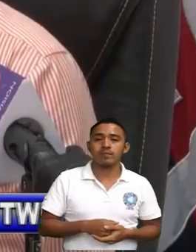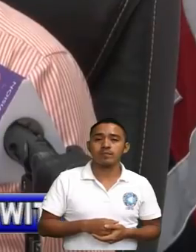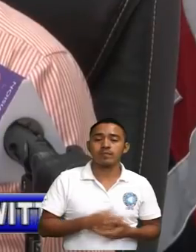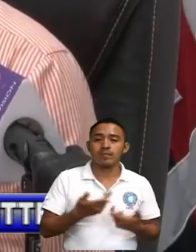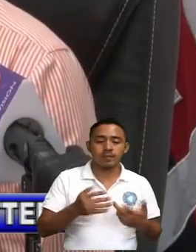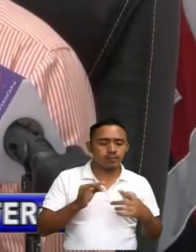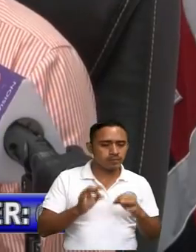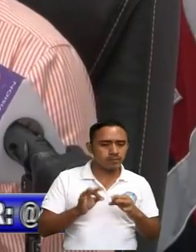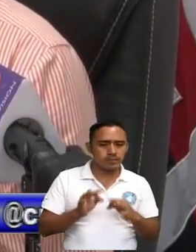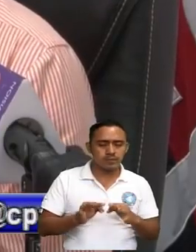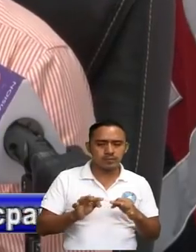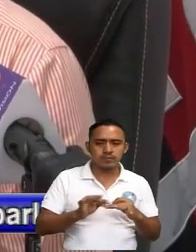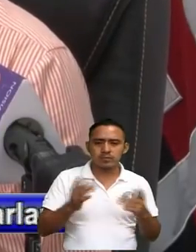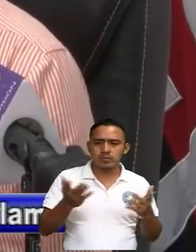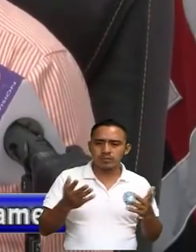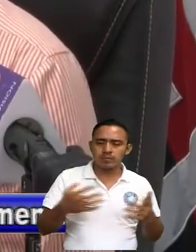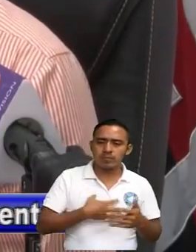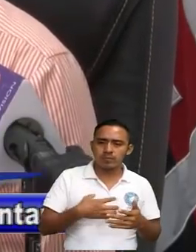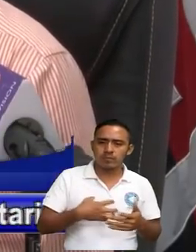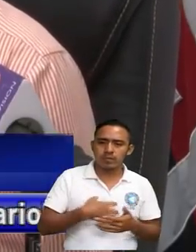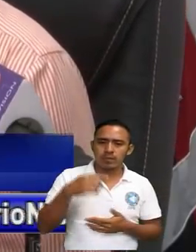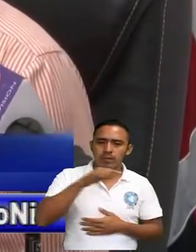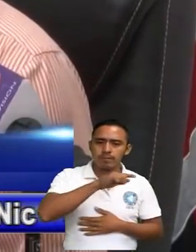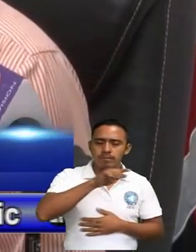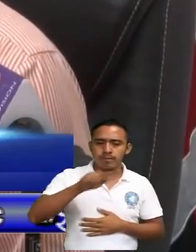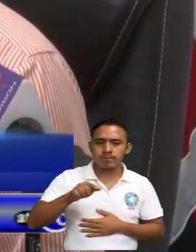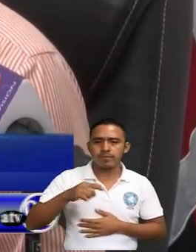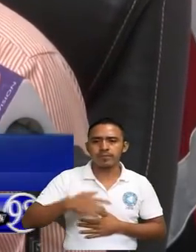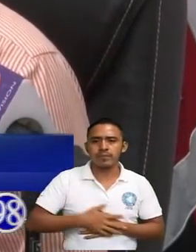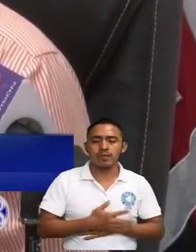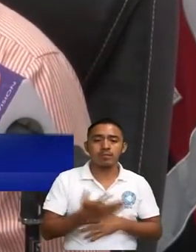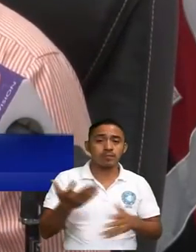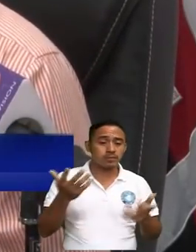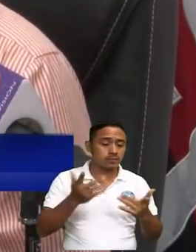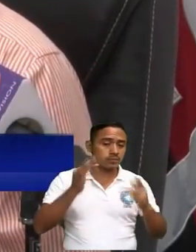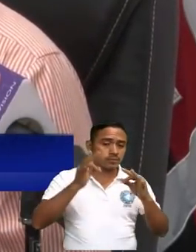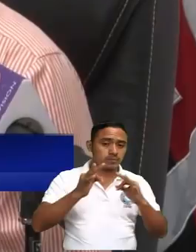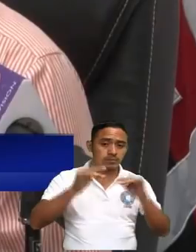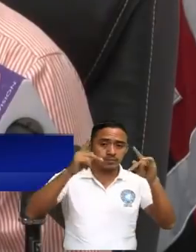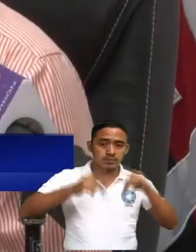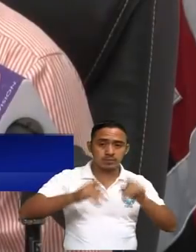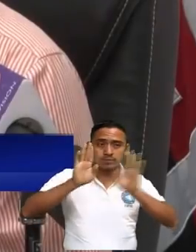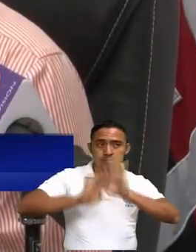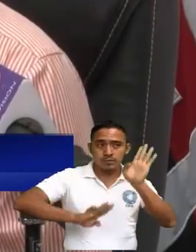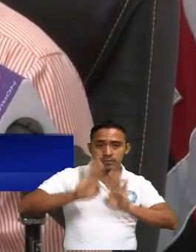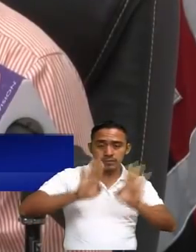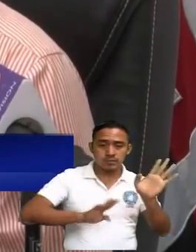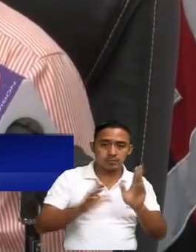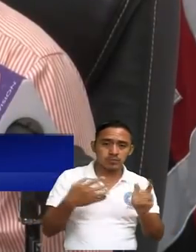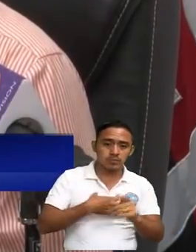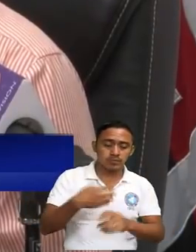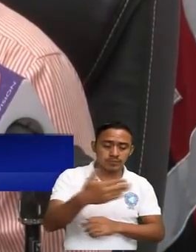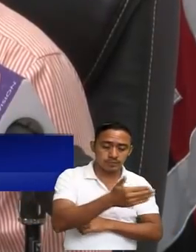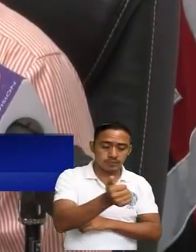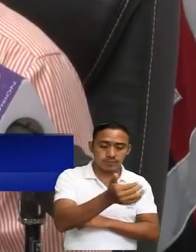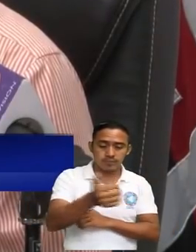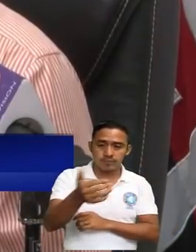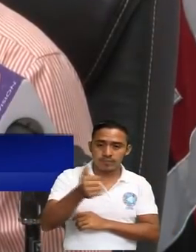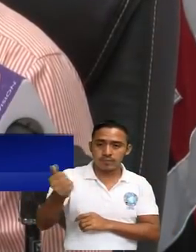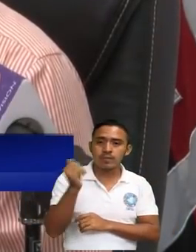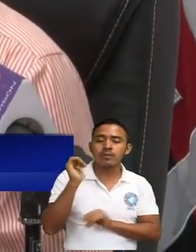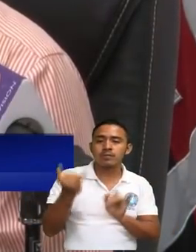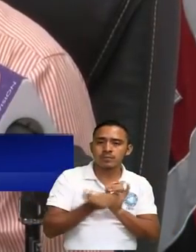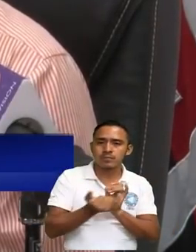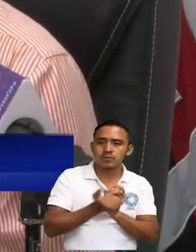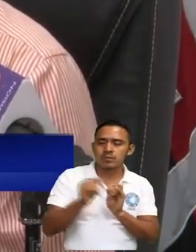de auditoría social, por decirlo así, con protagonistas del sector de la langosta. Entonces fueron también